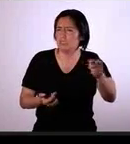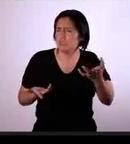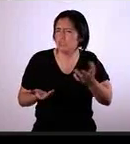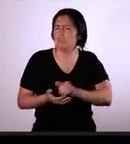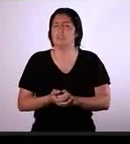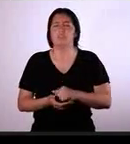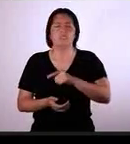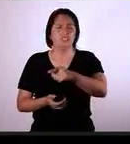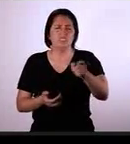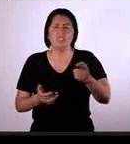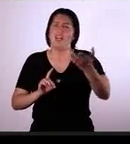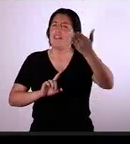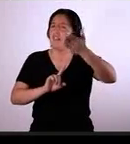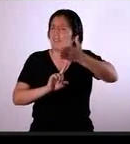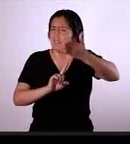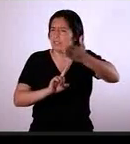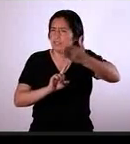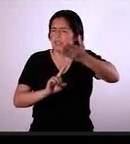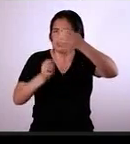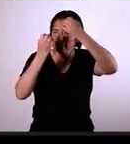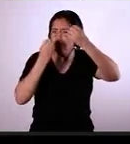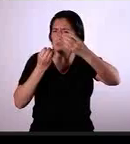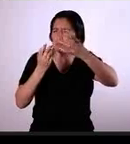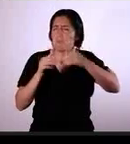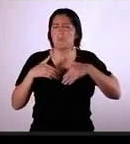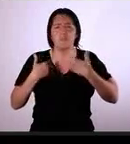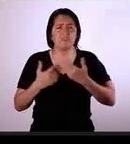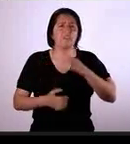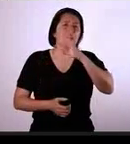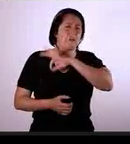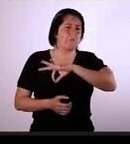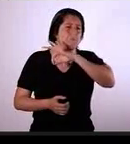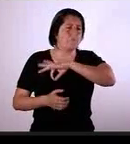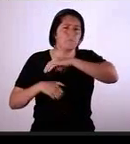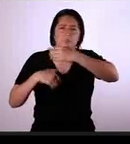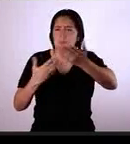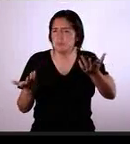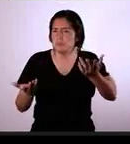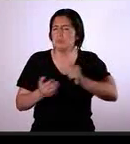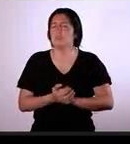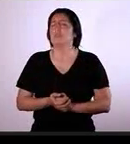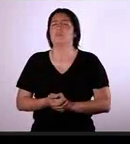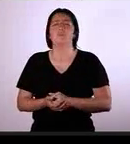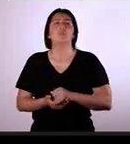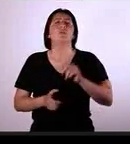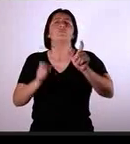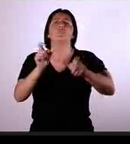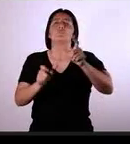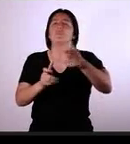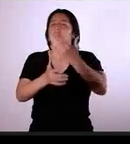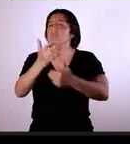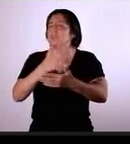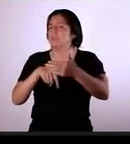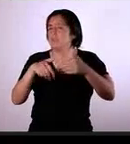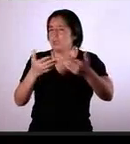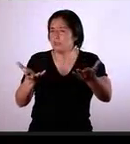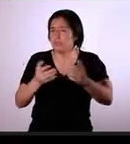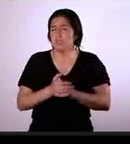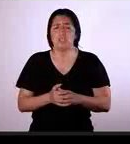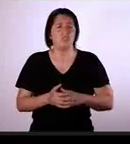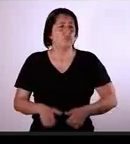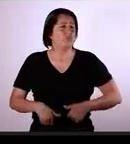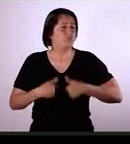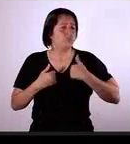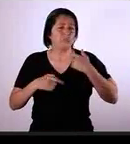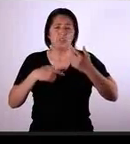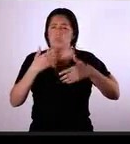digamos, estas tecnologías de la información puedan ser aprovechadas por los usuarios con discapacidad en su vida